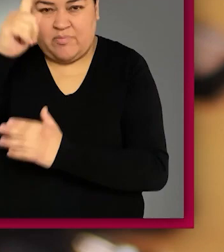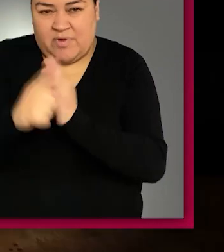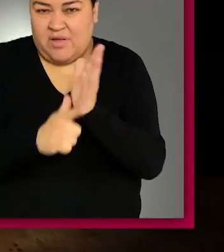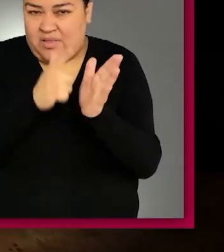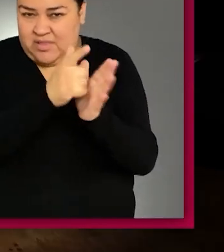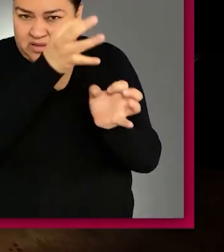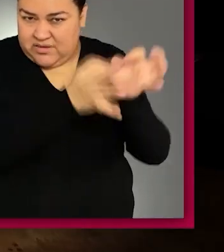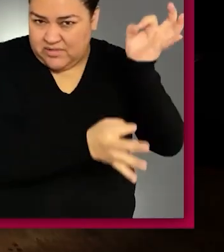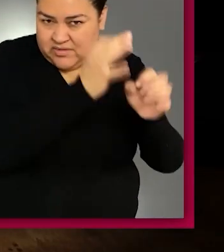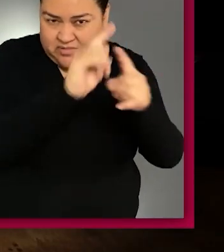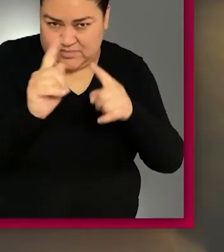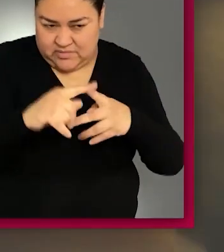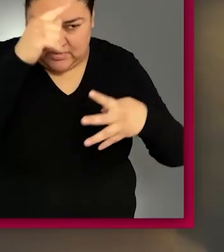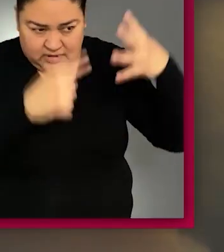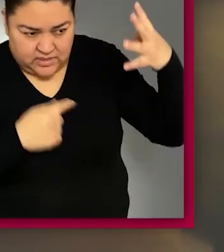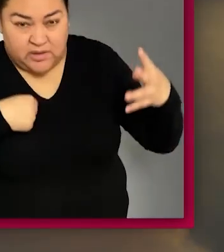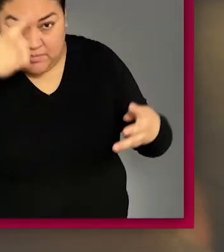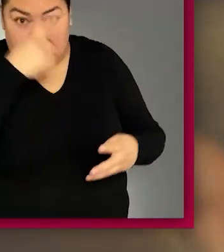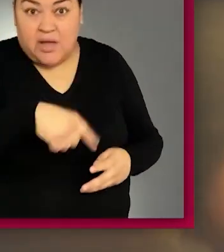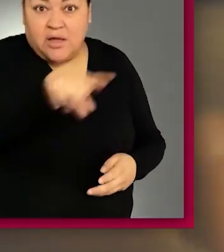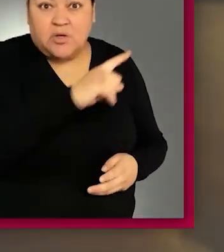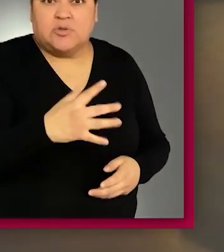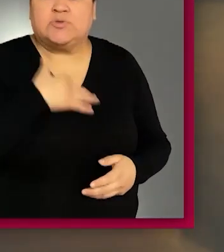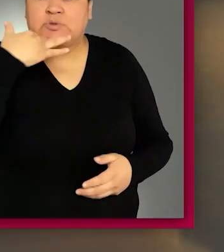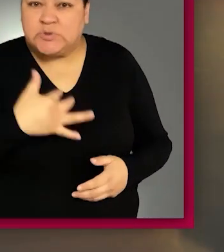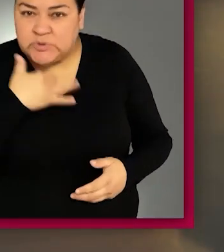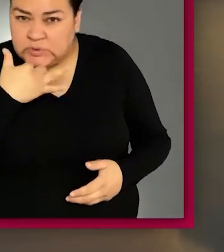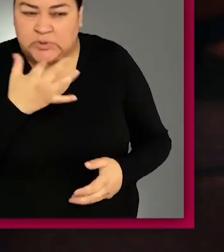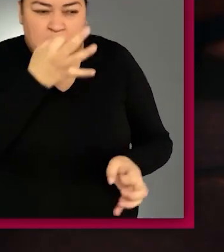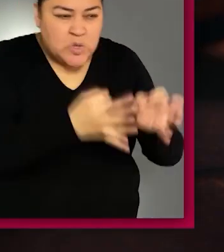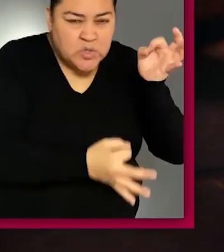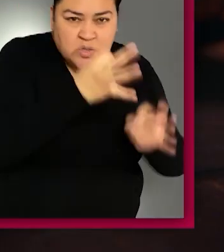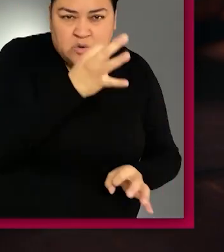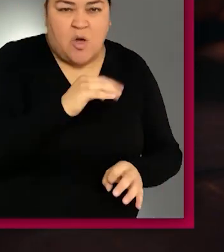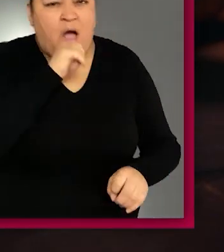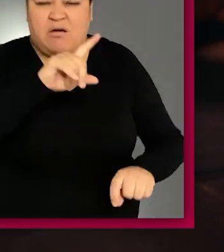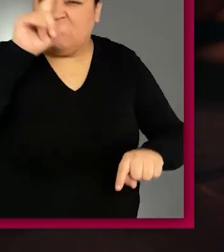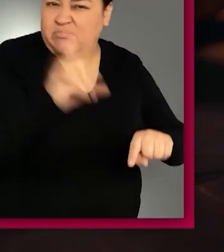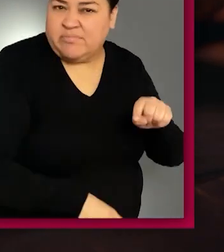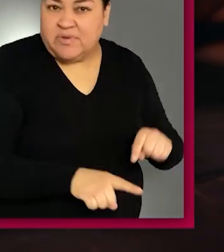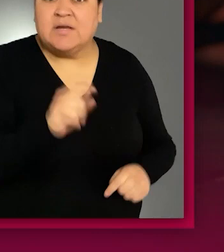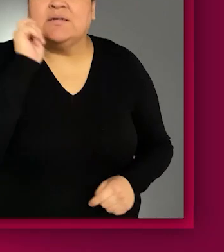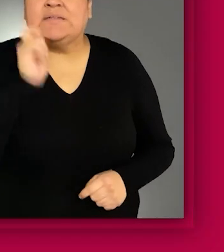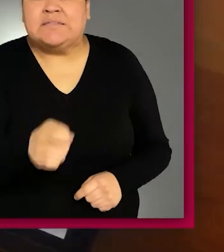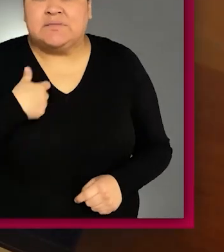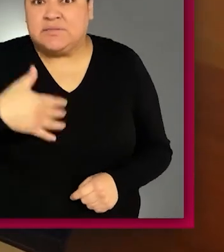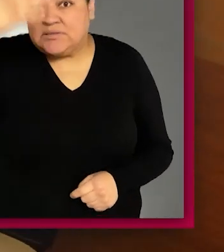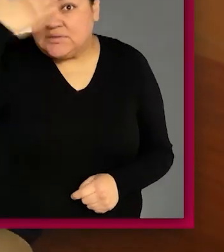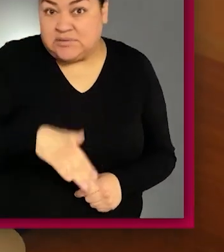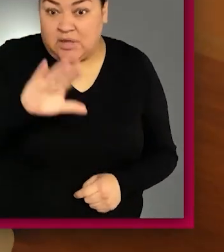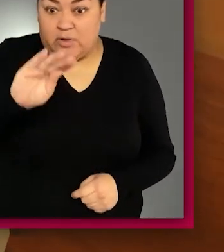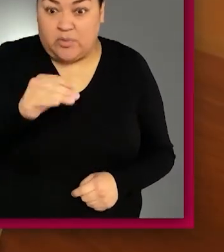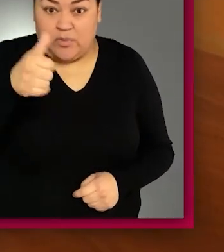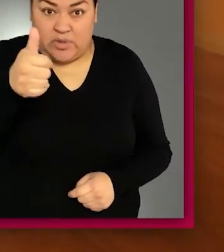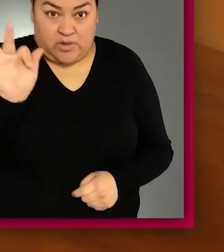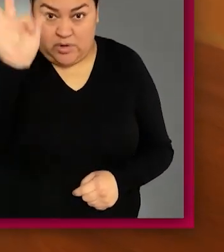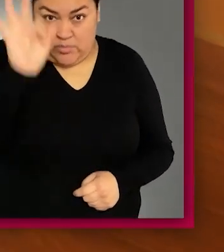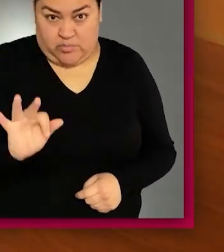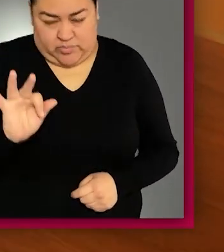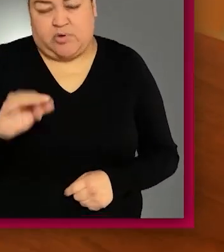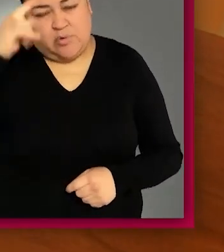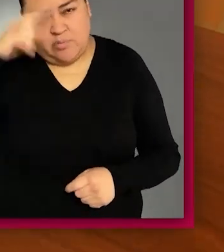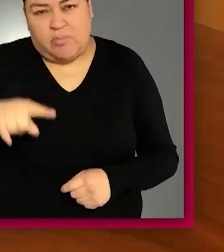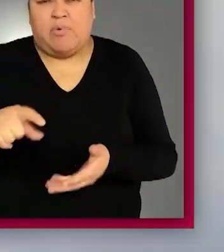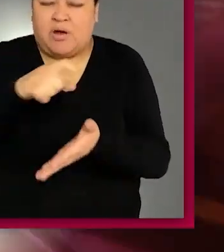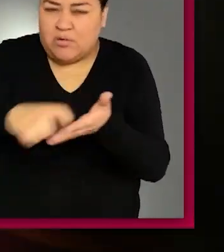y a la Ley del Notariado que elimina abusos y malas prácticas en el sistema de administración de justicia. Además, el 96%